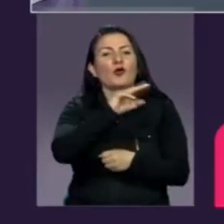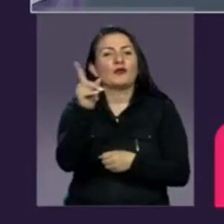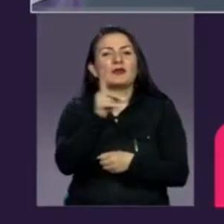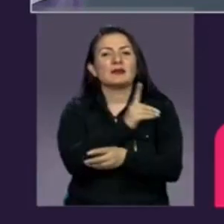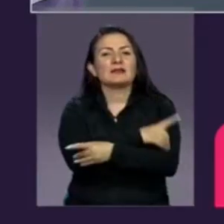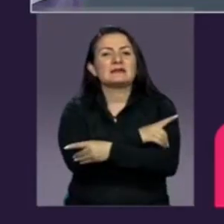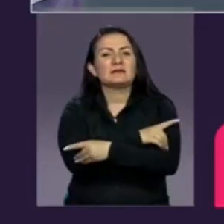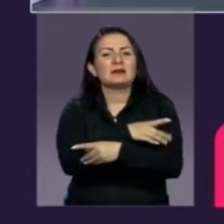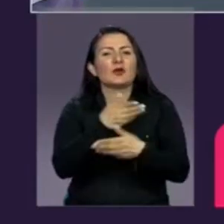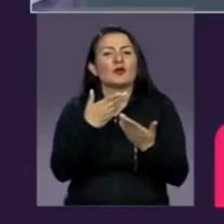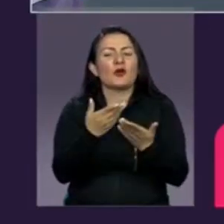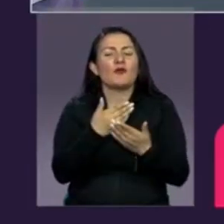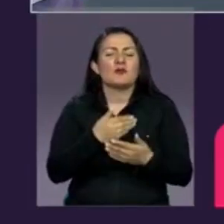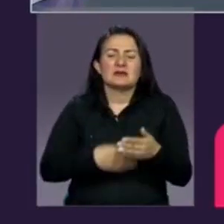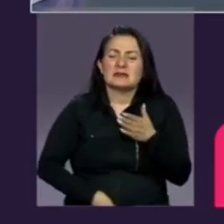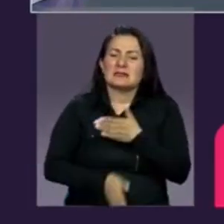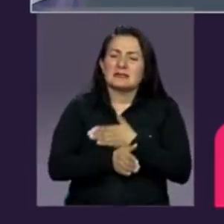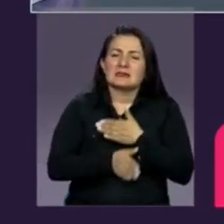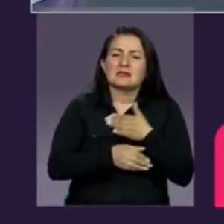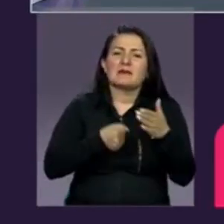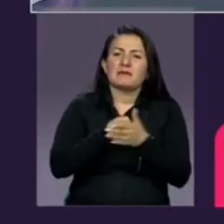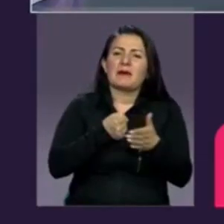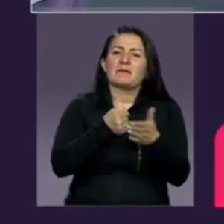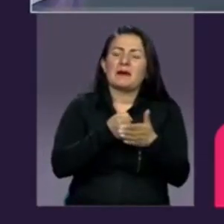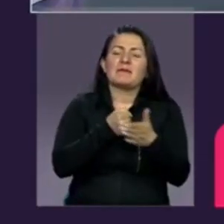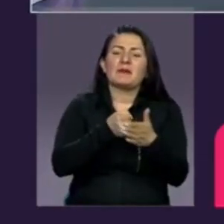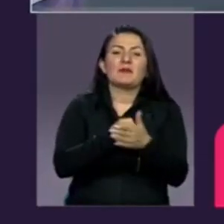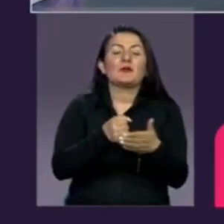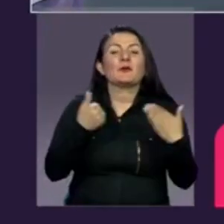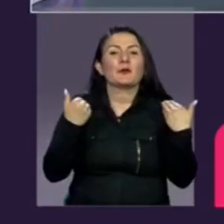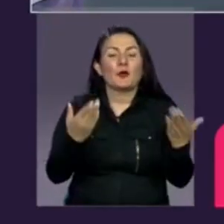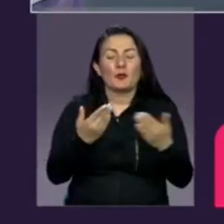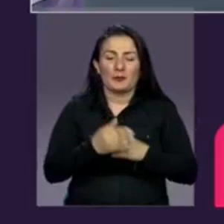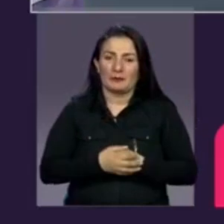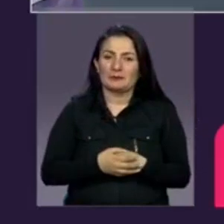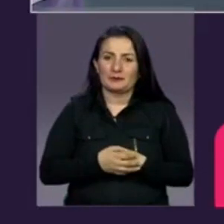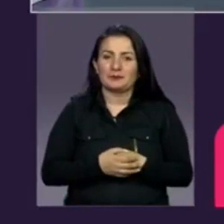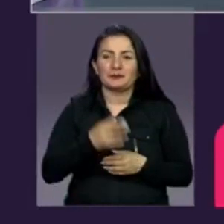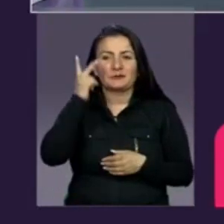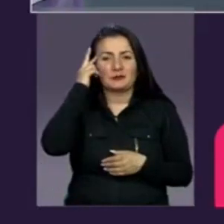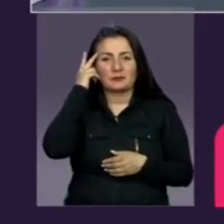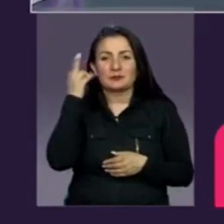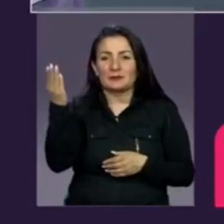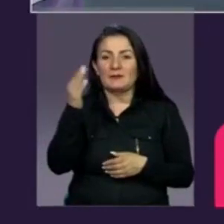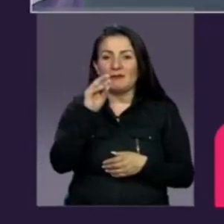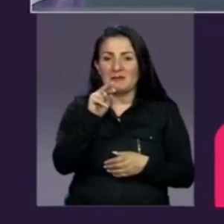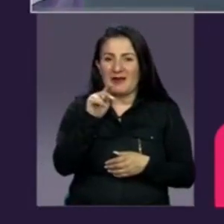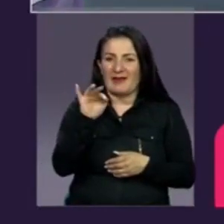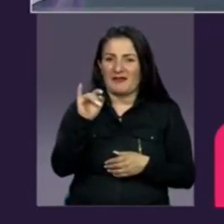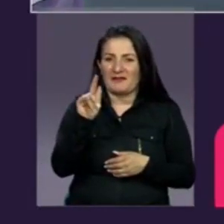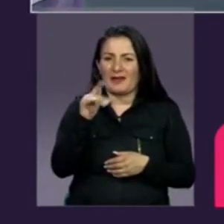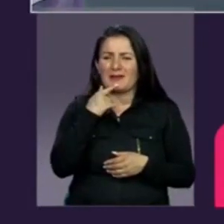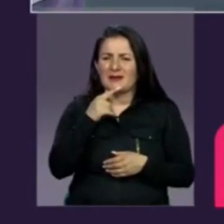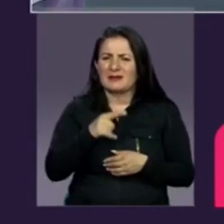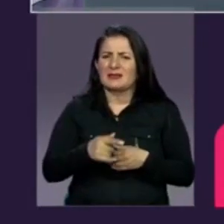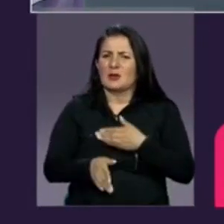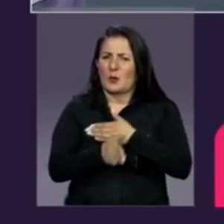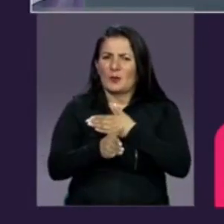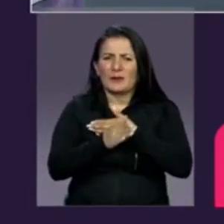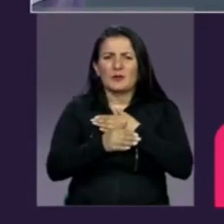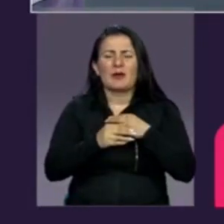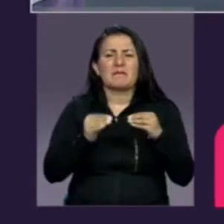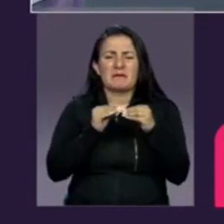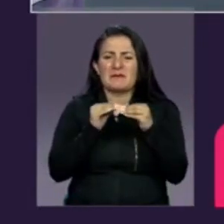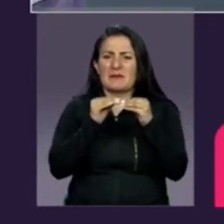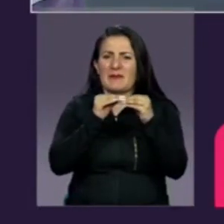para no desfallecer, para seguir intentándolo, para seguir haciéndolo y obviamente, como decía María Fernanda, para seguir capacitándose para que cada vez el